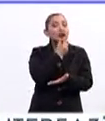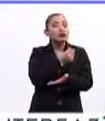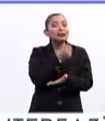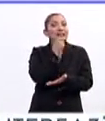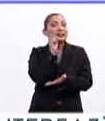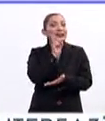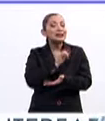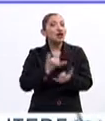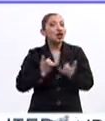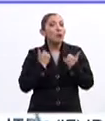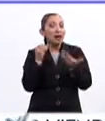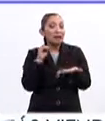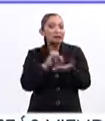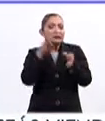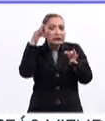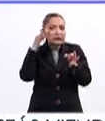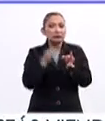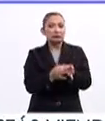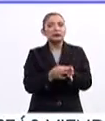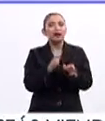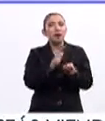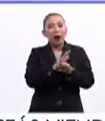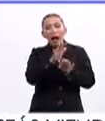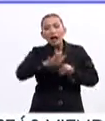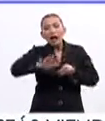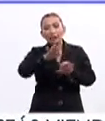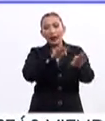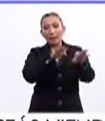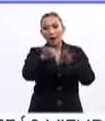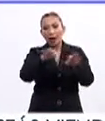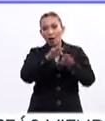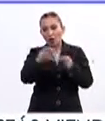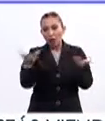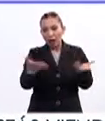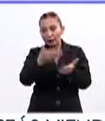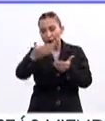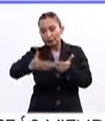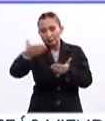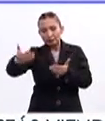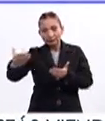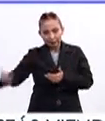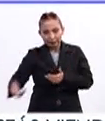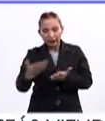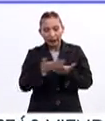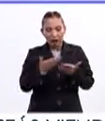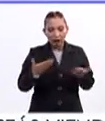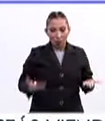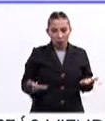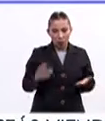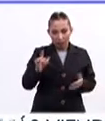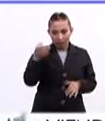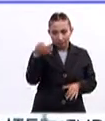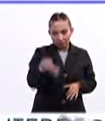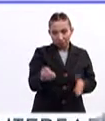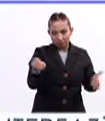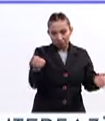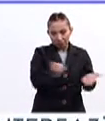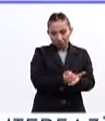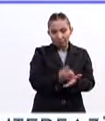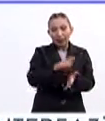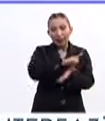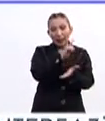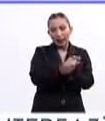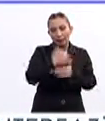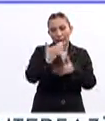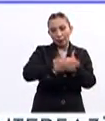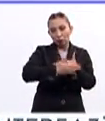y jóvenes, para puntualizar los esquemas de trabajo que se irán desarrollando a partir de que se apruebe